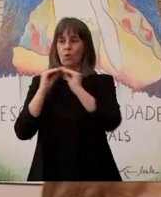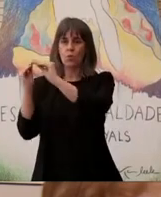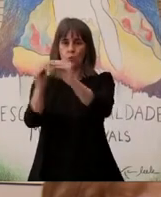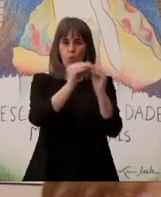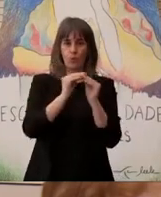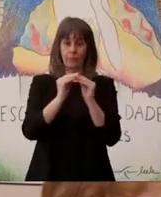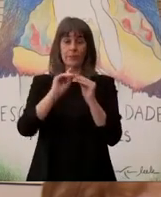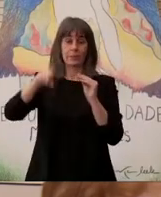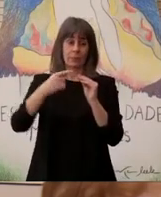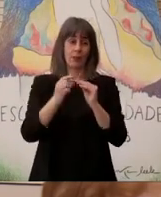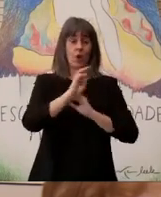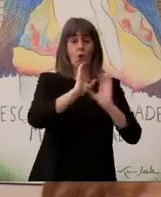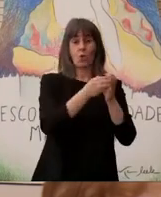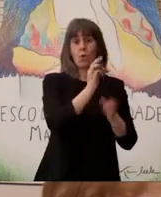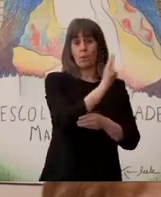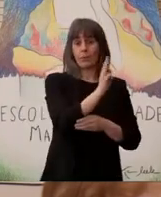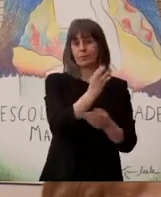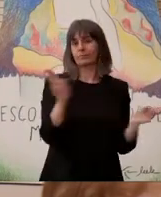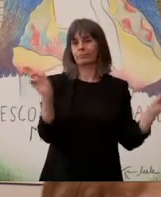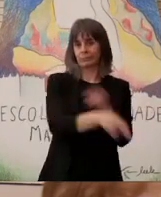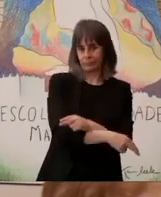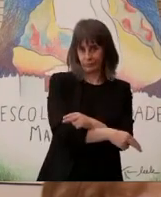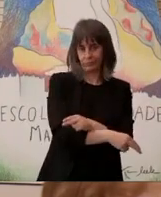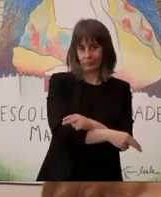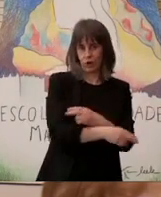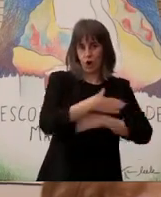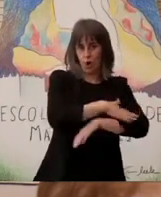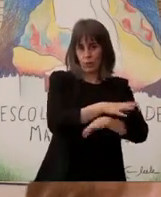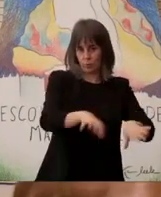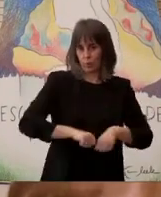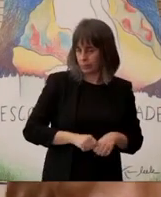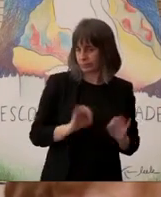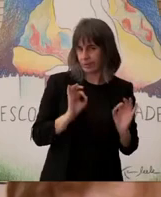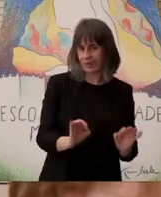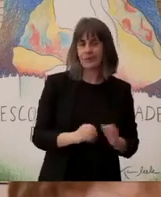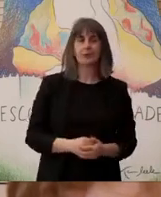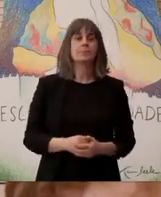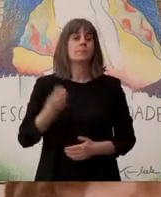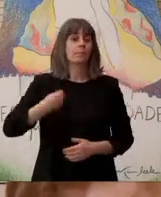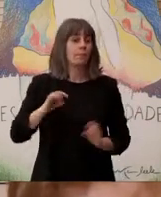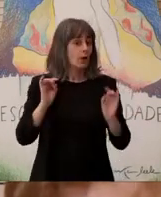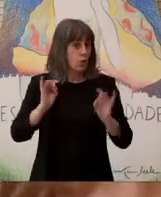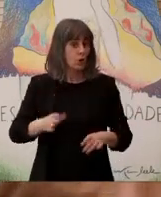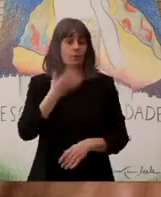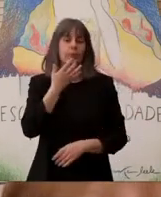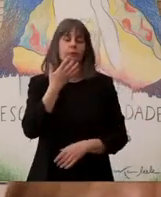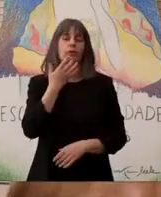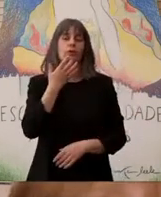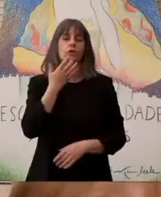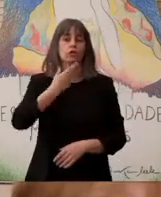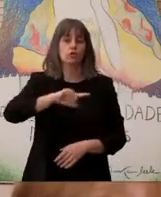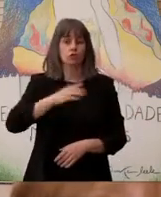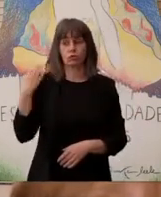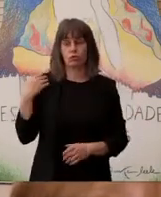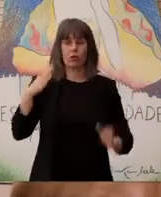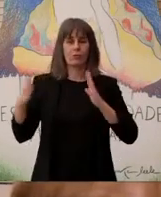no gobernó exactamente Exactamente igual que por la aprobación o Estado de código técnico en aquel momento tuvimos que aprobar